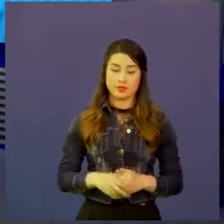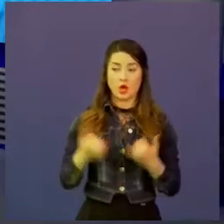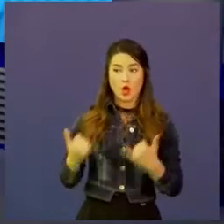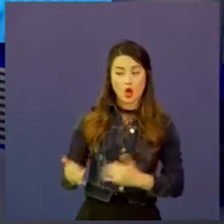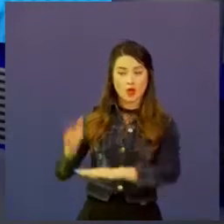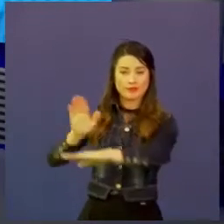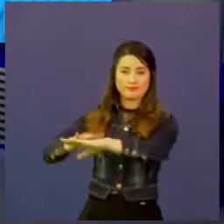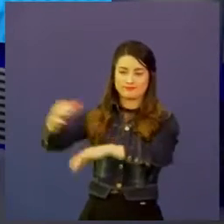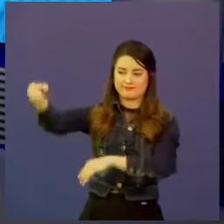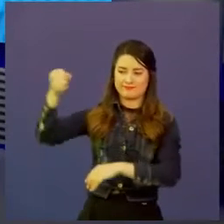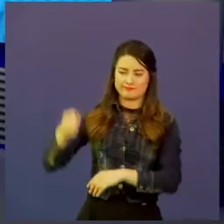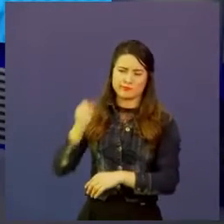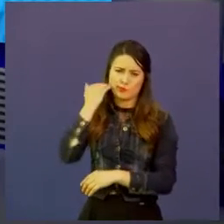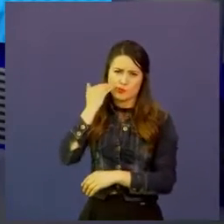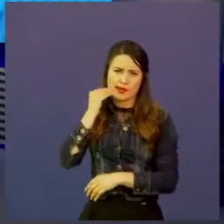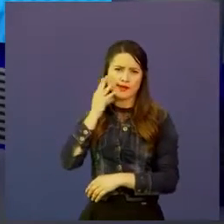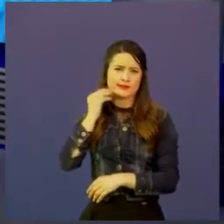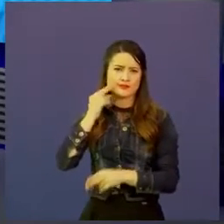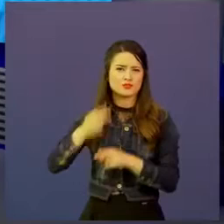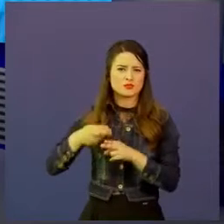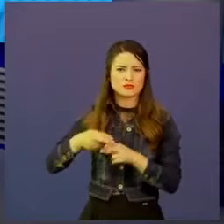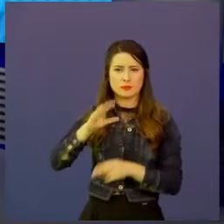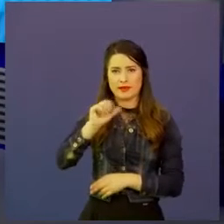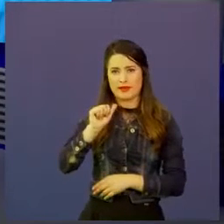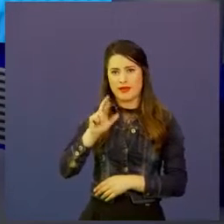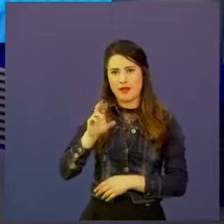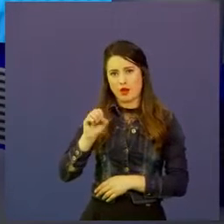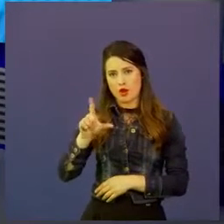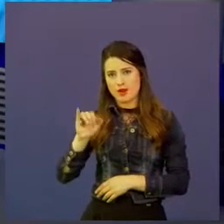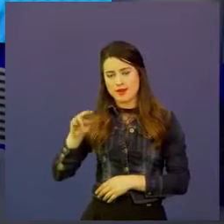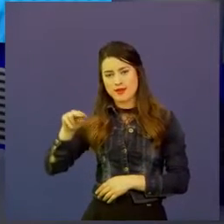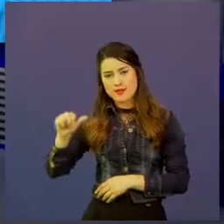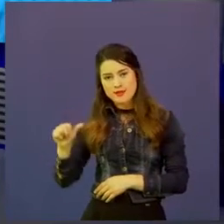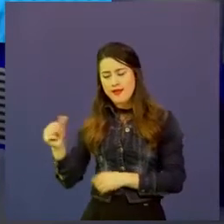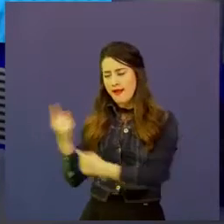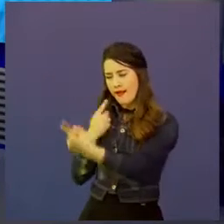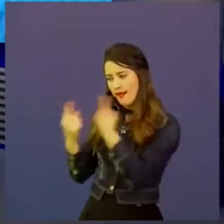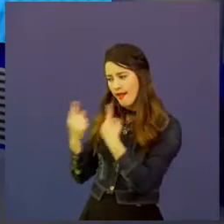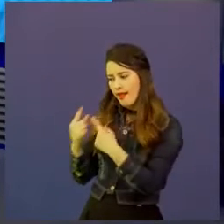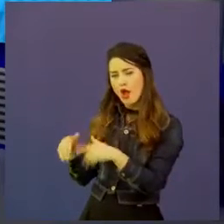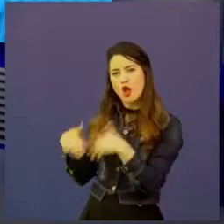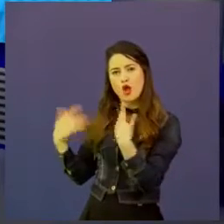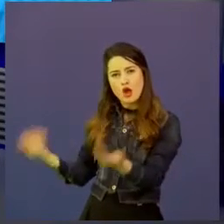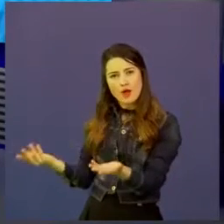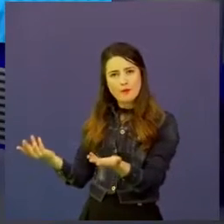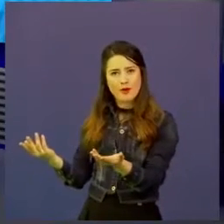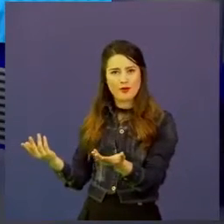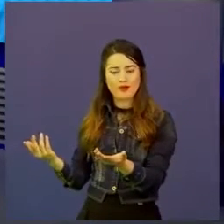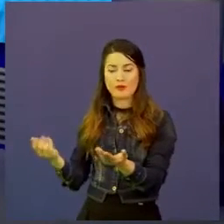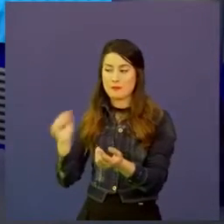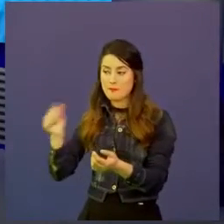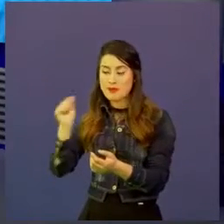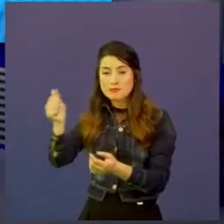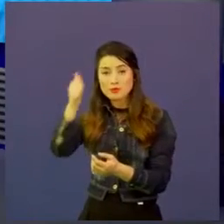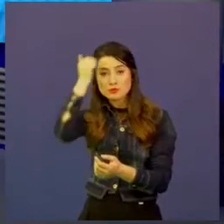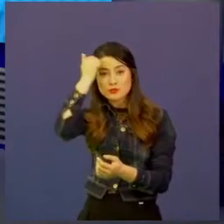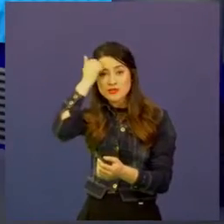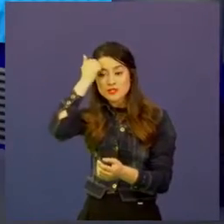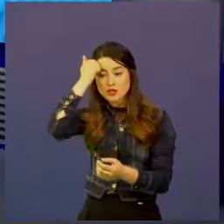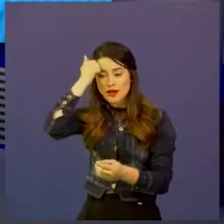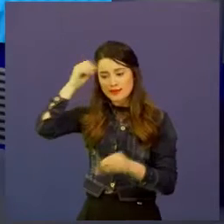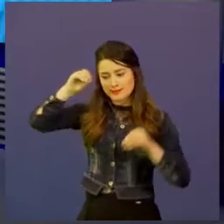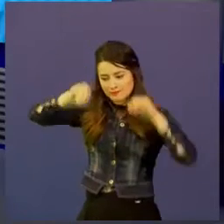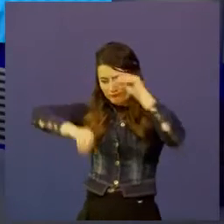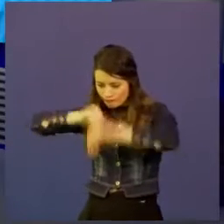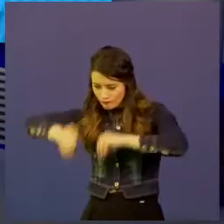la experta Carolina González para que charlemos un poco sobre el tema de la co-creación y cómo generar juegos digitales